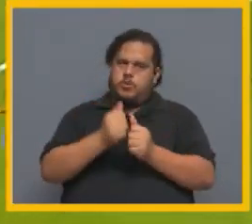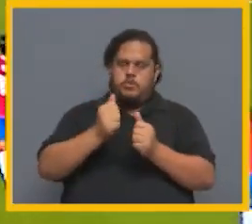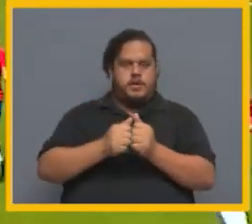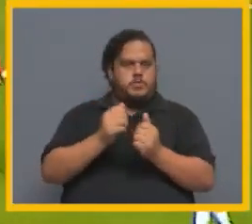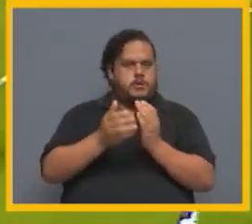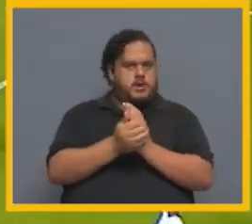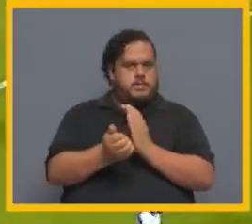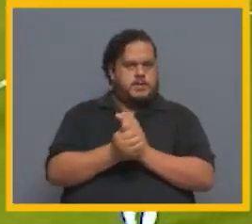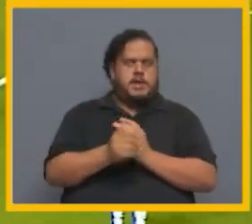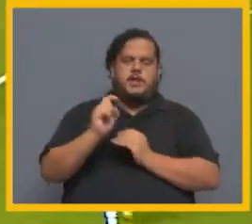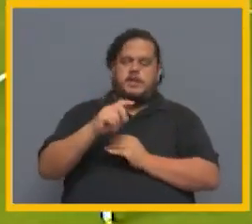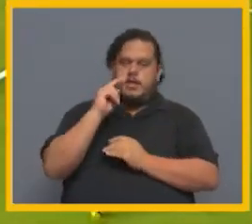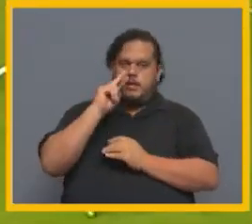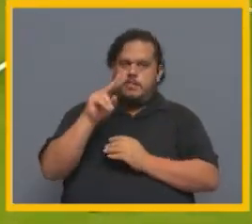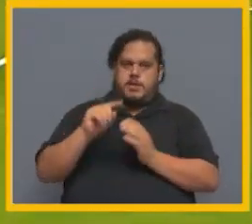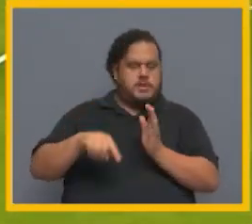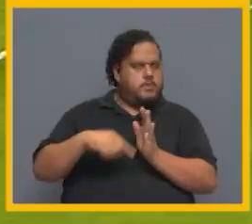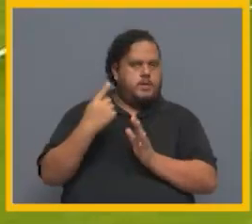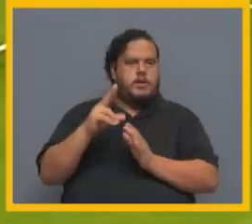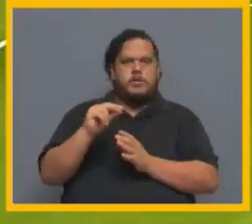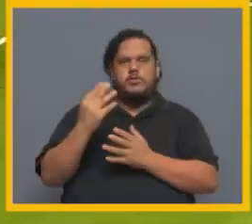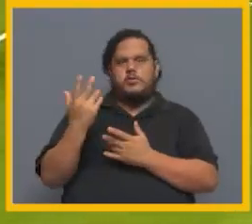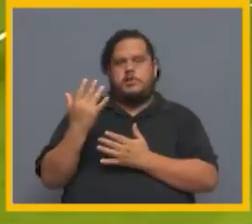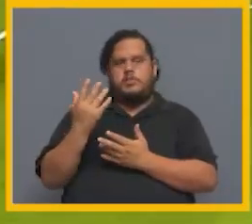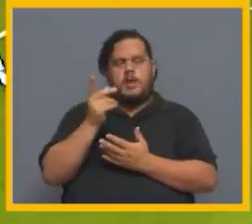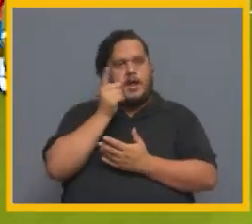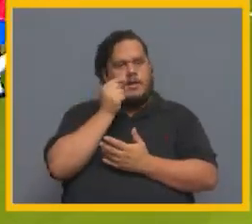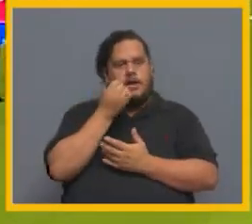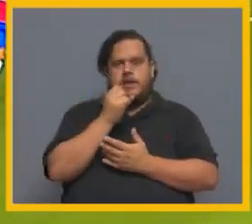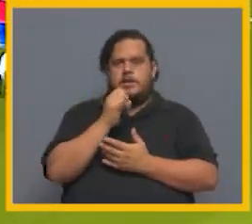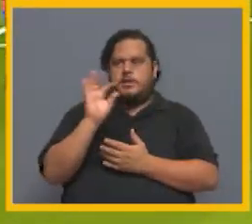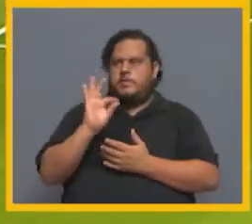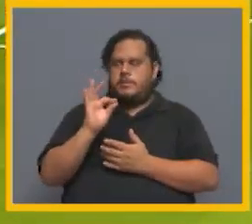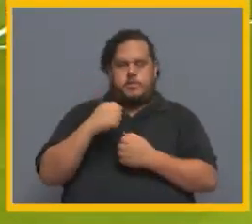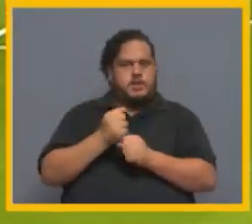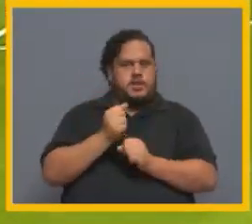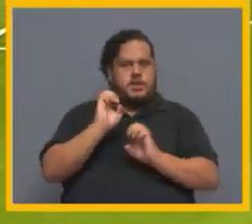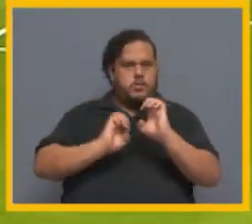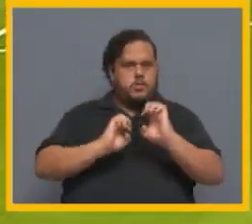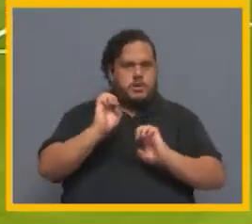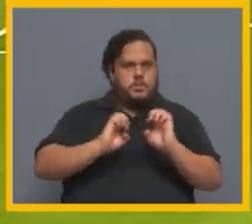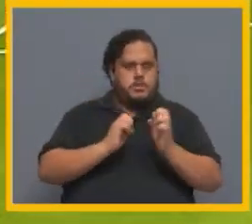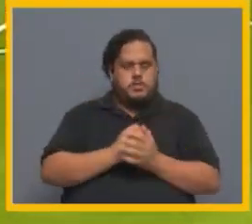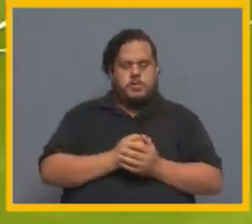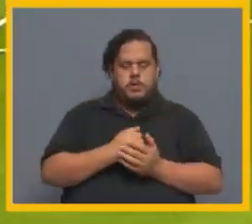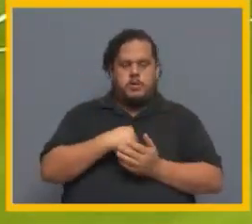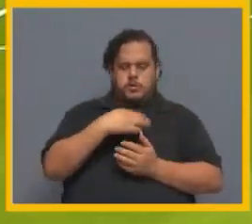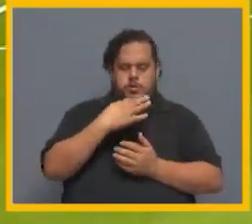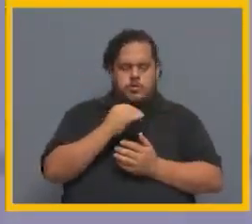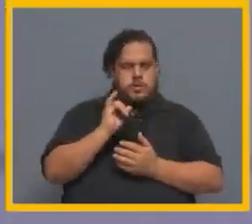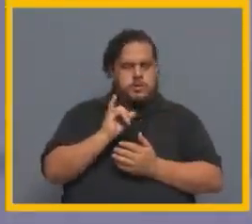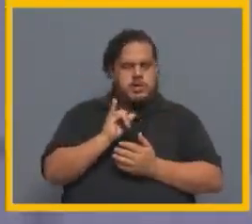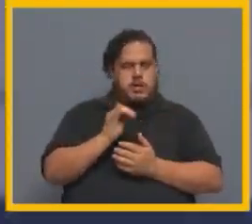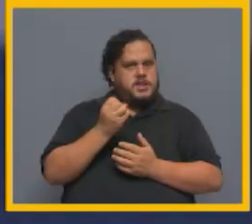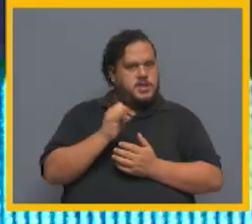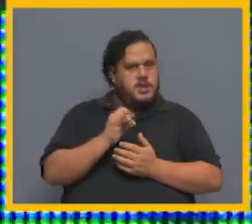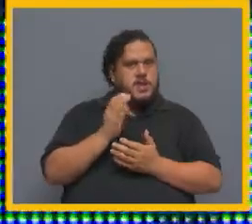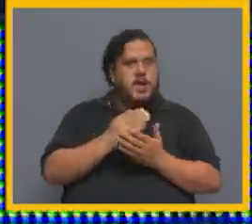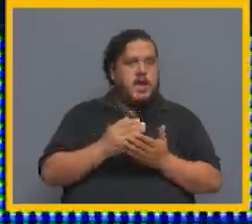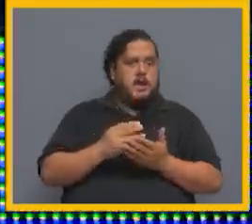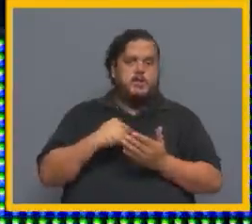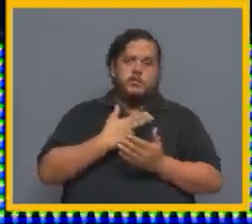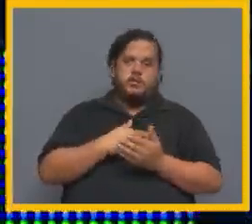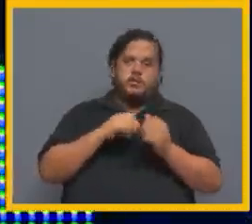Se debe contemplar de una vez, o sea, no esperar a ver si ya en febrero hacer una evaluación. Yo creo que eso, si algo hemos